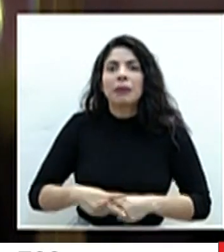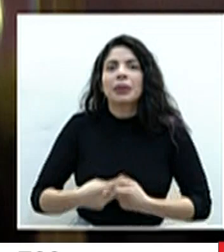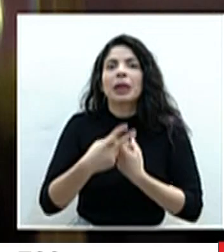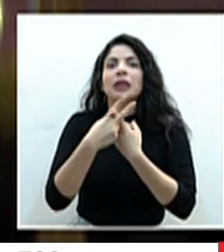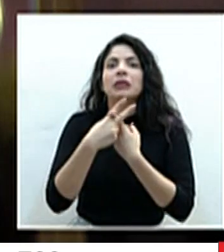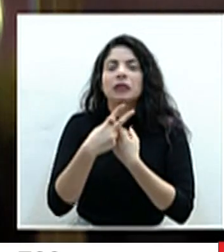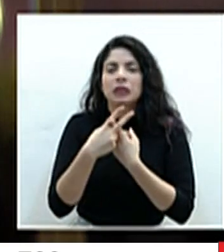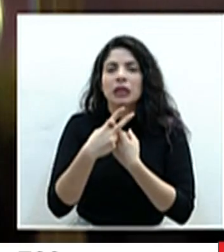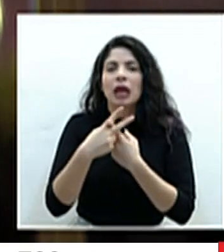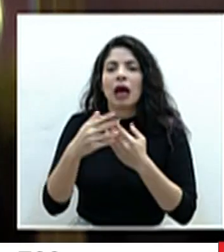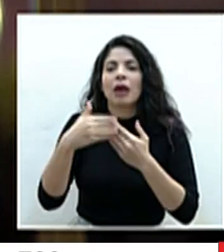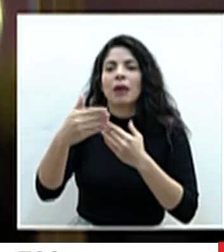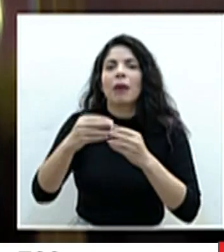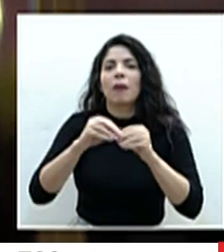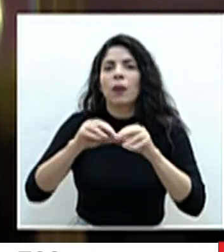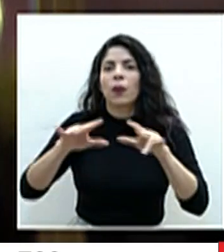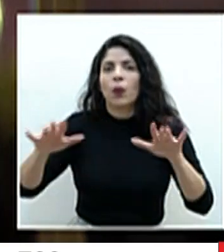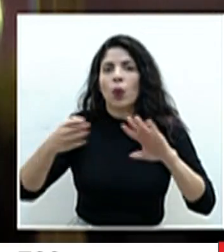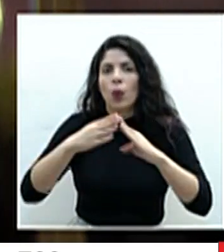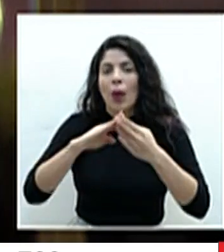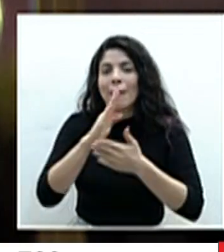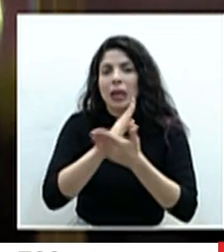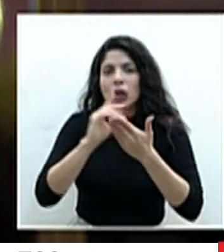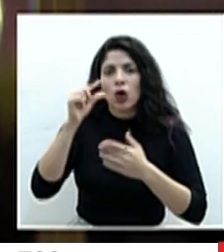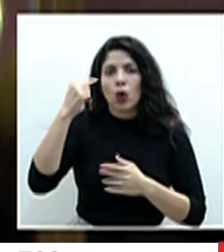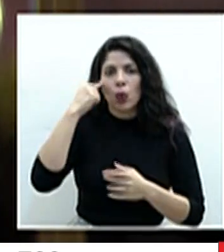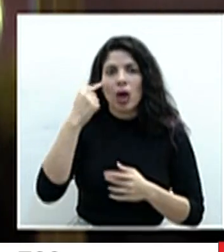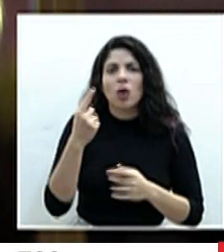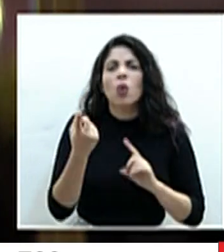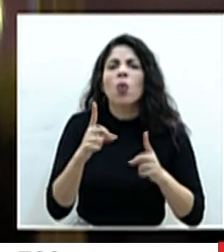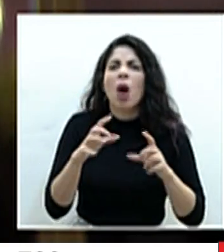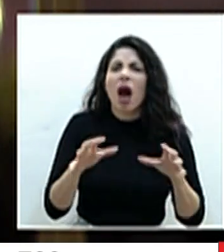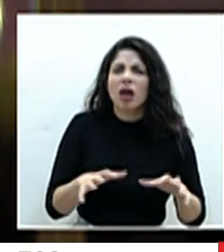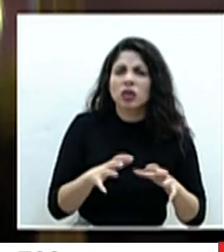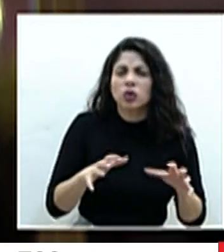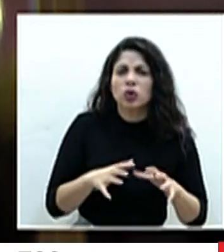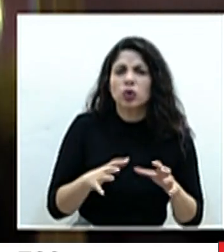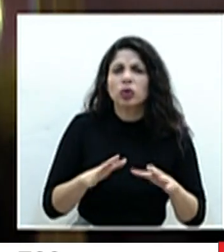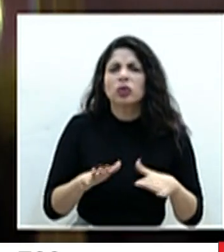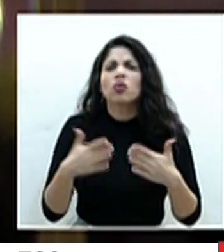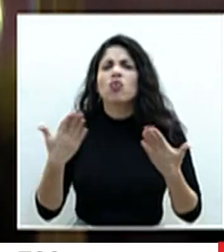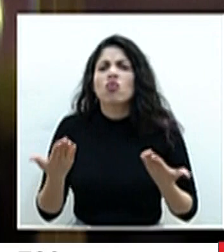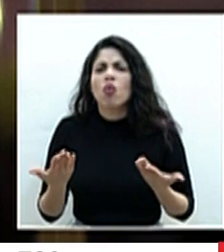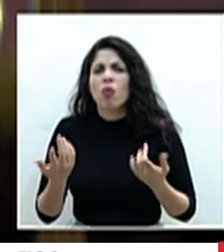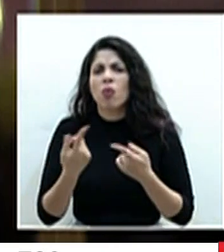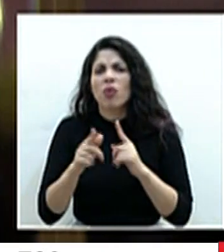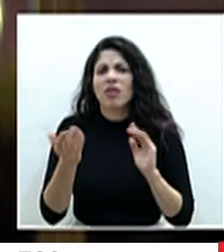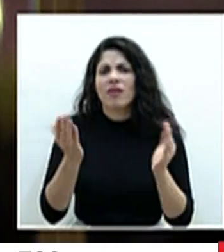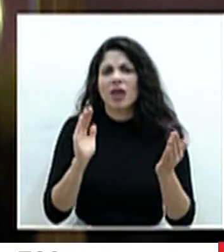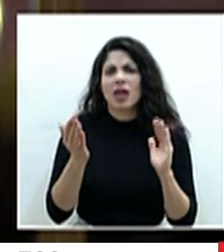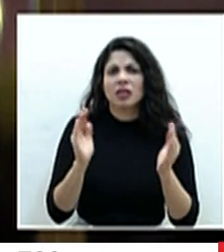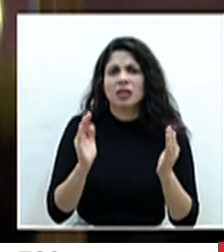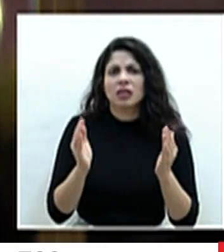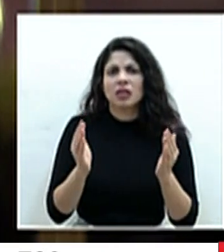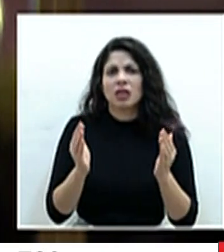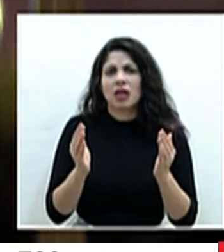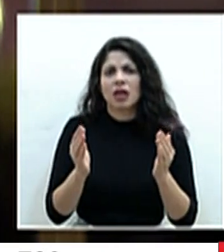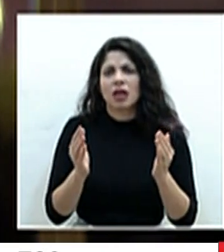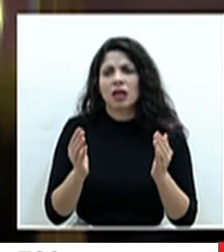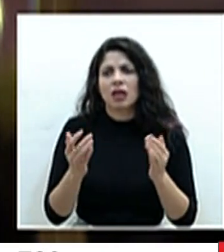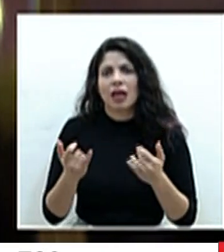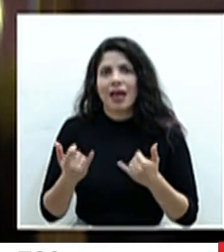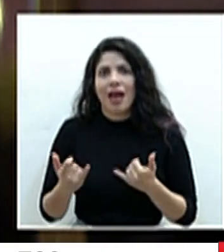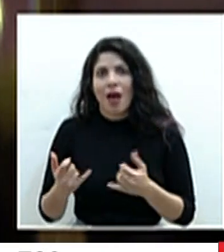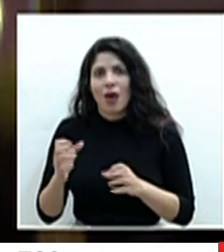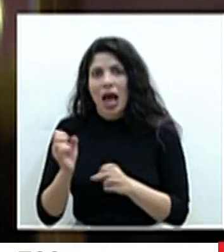que pasáramos a una etapa de transmisión comunitaria por parte del gobierno, qué tipo de acciones y cómo se diferenciarían de las que actualmente